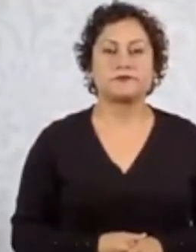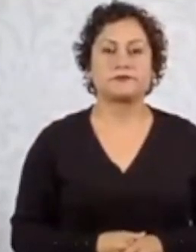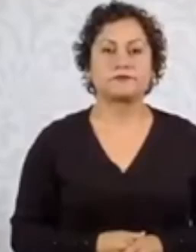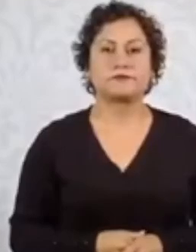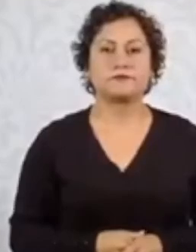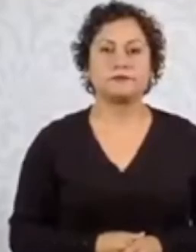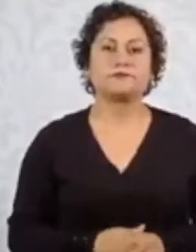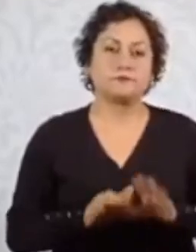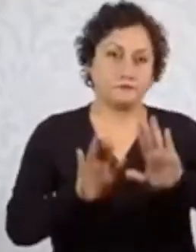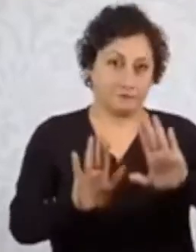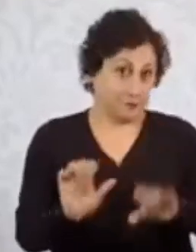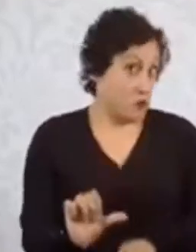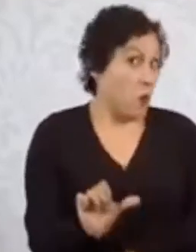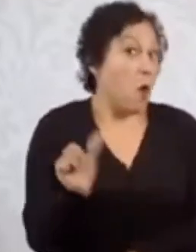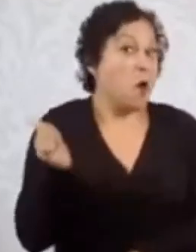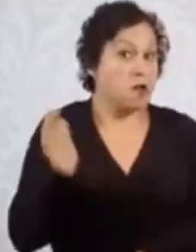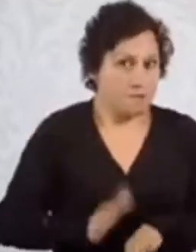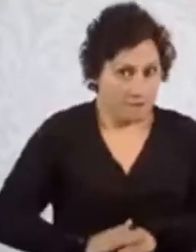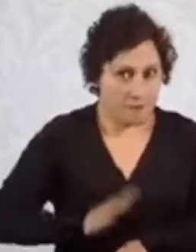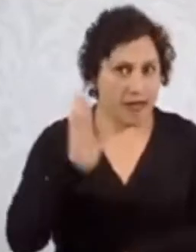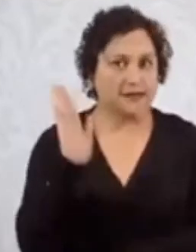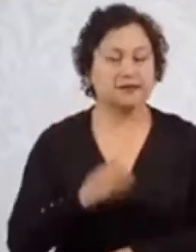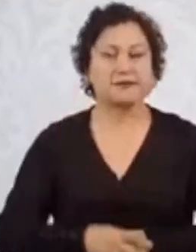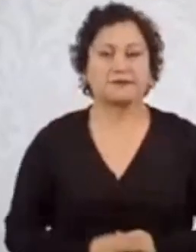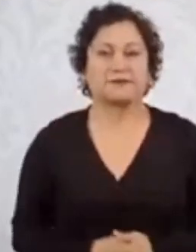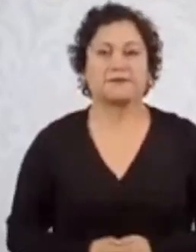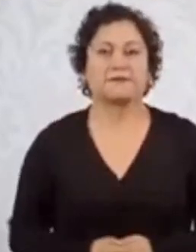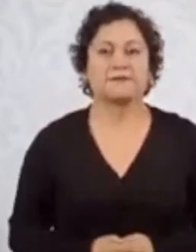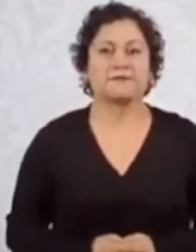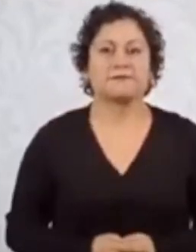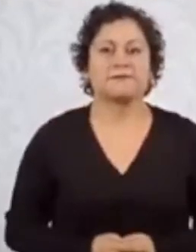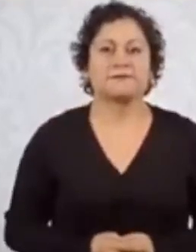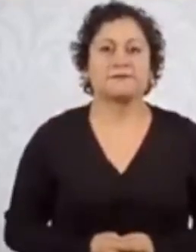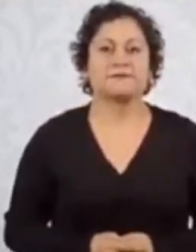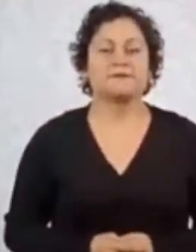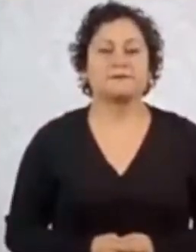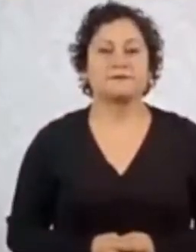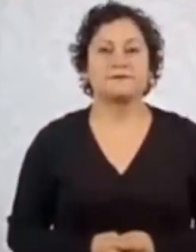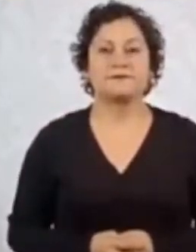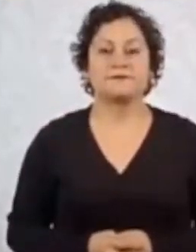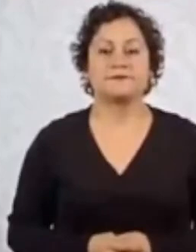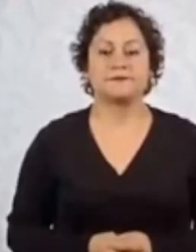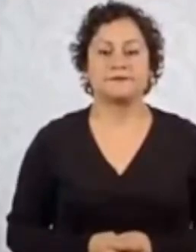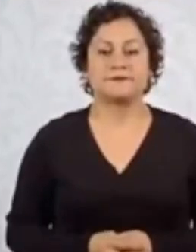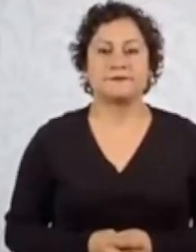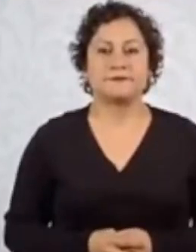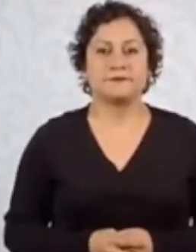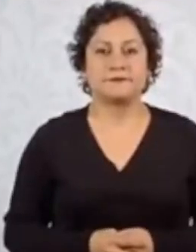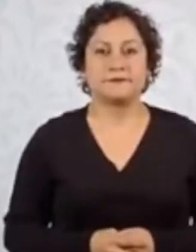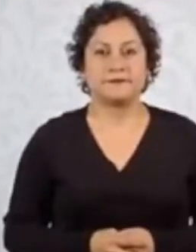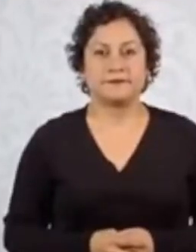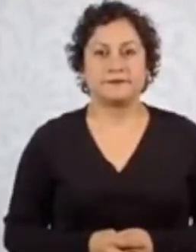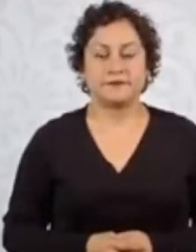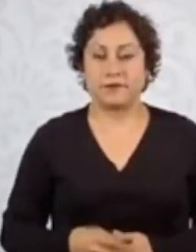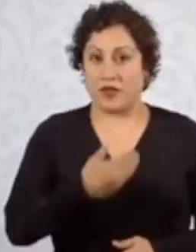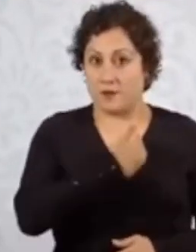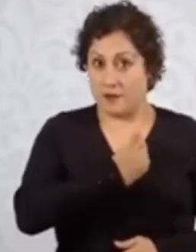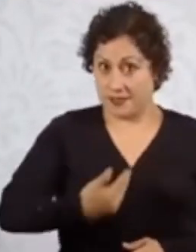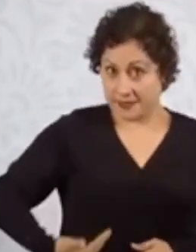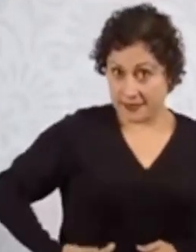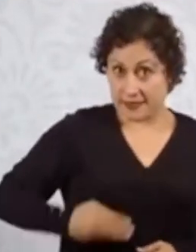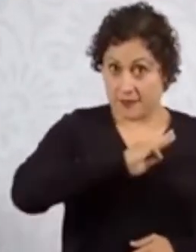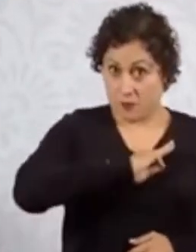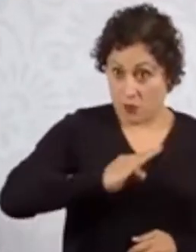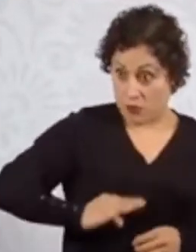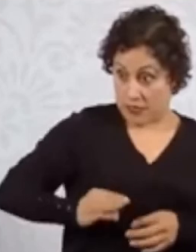poco planeada para que luego vengan los deslaves, los derrumbes, queden familias sepultadas. Yo veo aquí a Claudia Sheinbaum con una